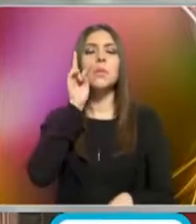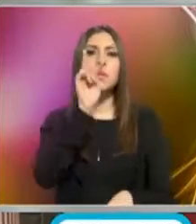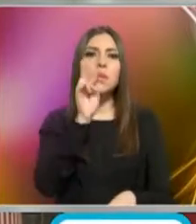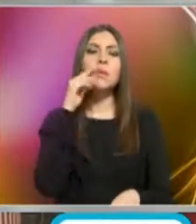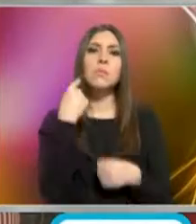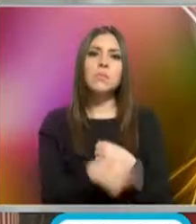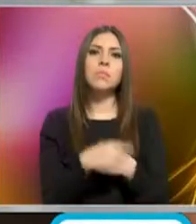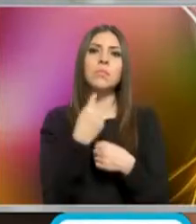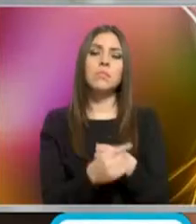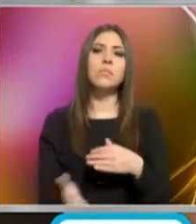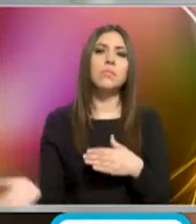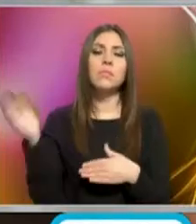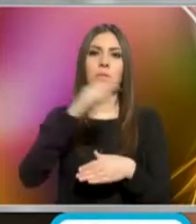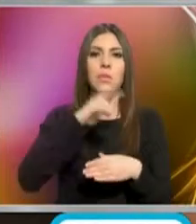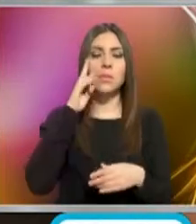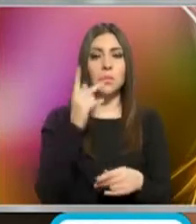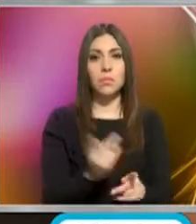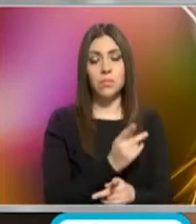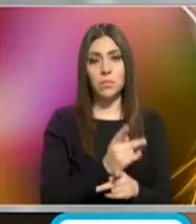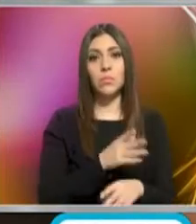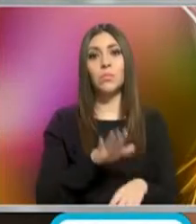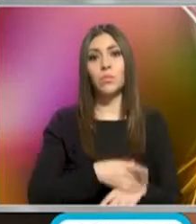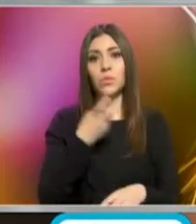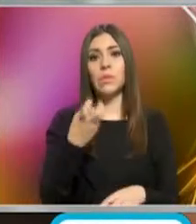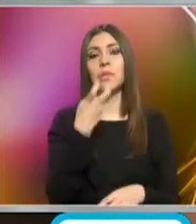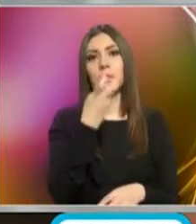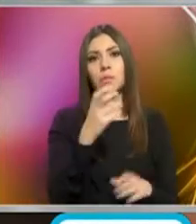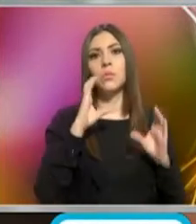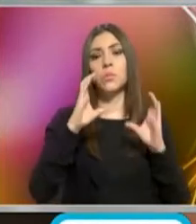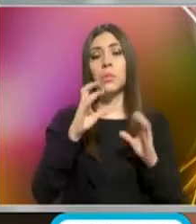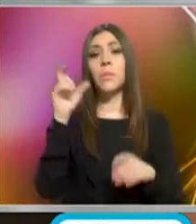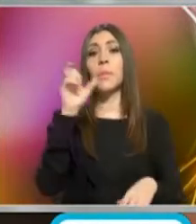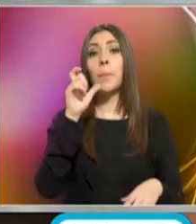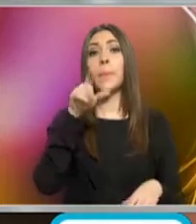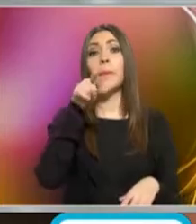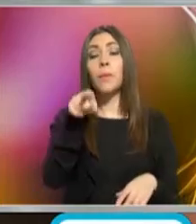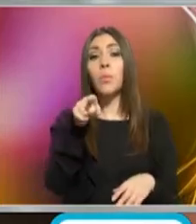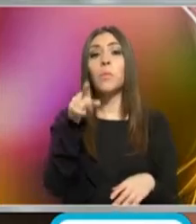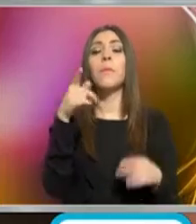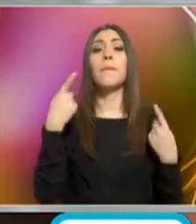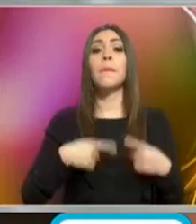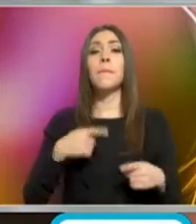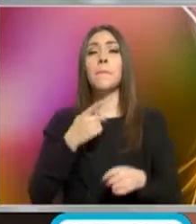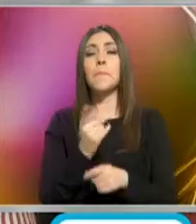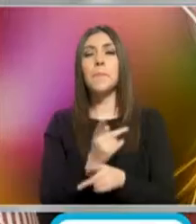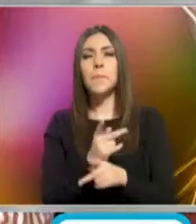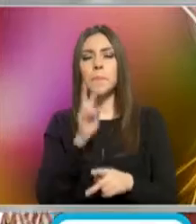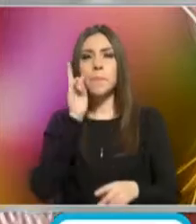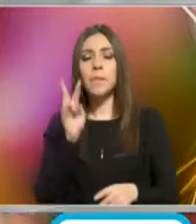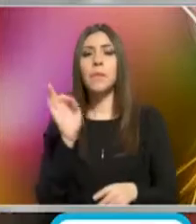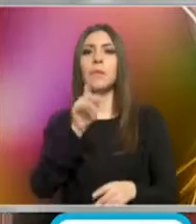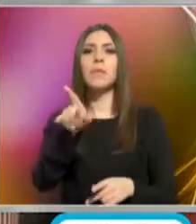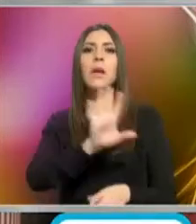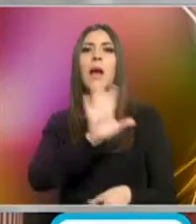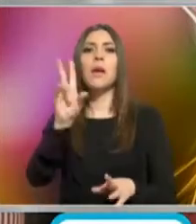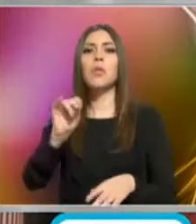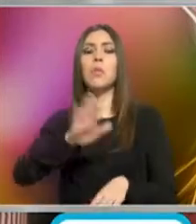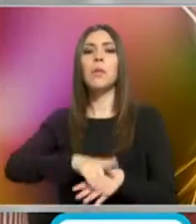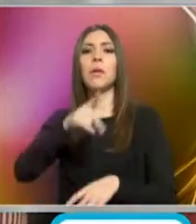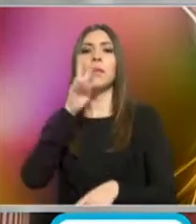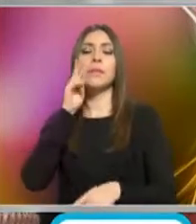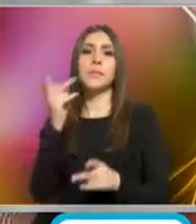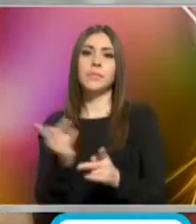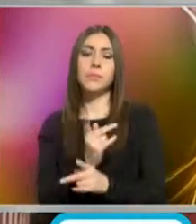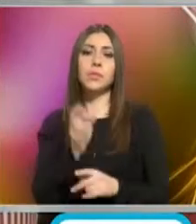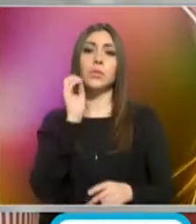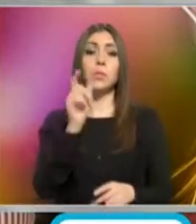viendo pornografía. Entonces, yo diría que este sí es un foco rojo, cuando tú dejes de hacer actividades que antes te gustaban por ver pornografía,